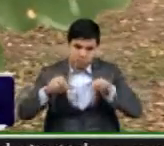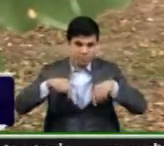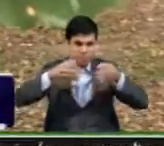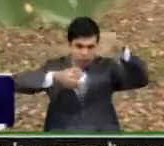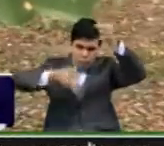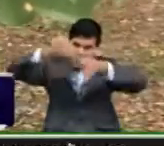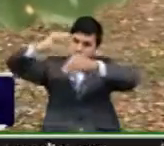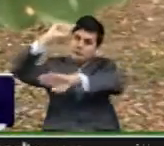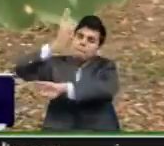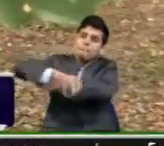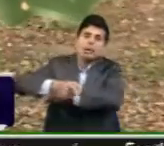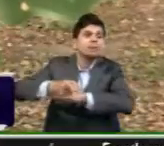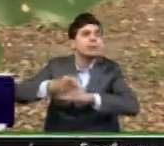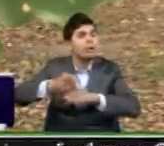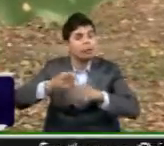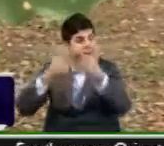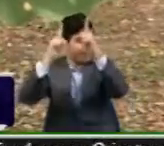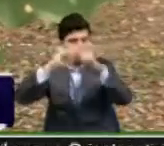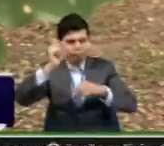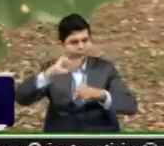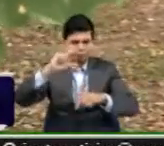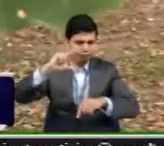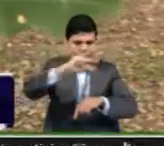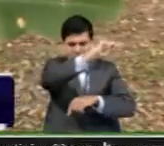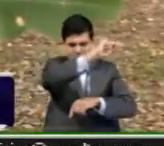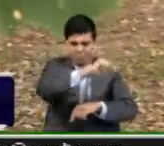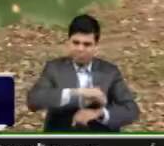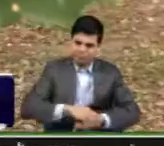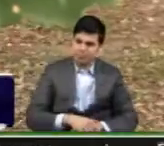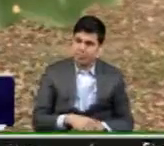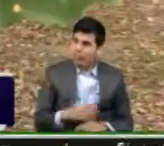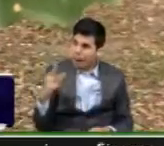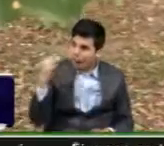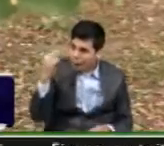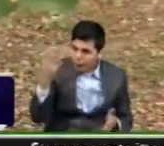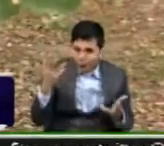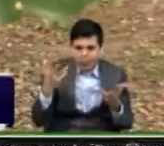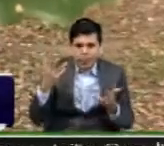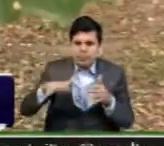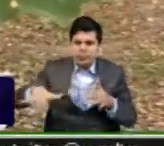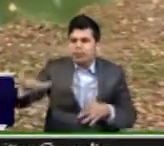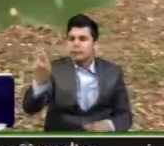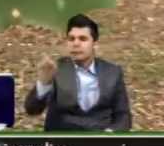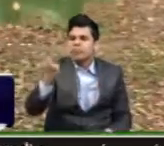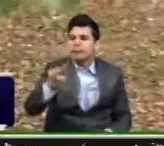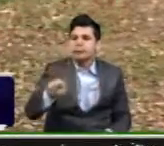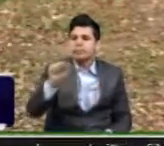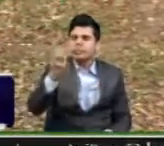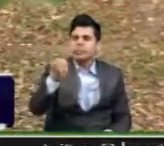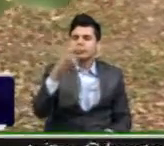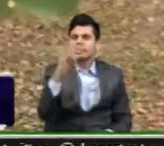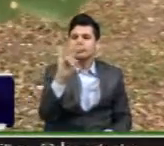declaró improcedente la tutela interpuesta por ellos para detener la delimitación del páramo de santurbán aunque aseguran que no han sido